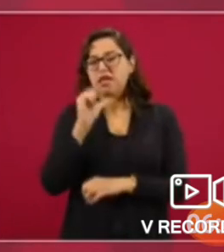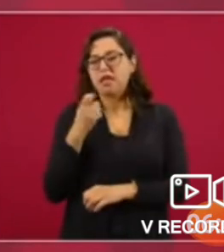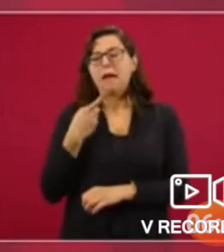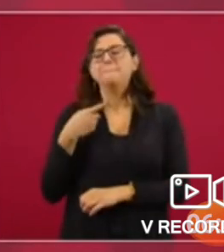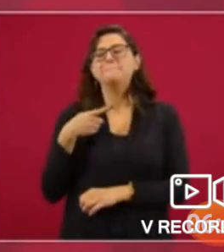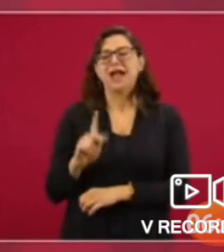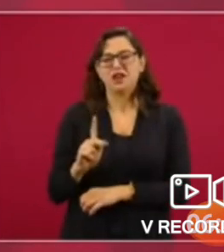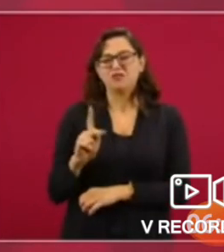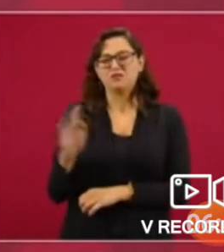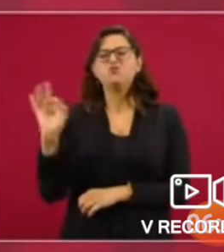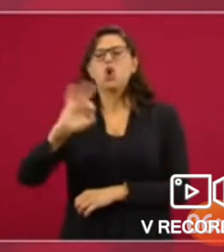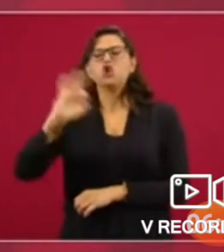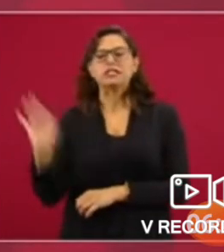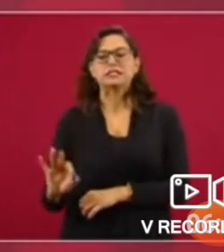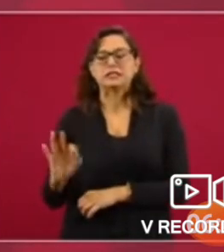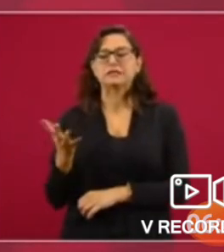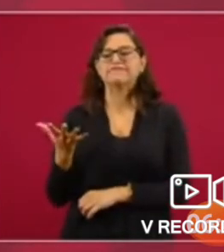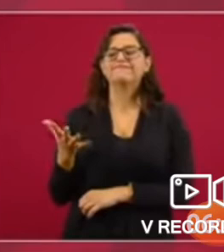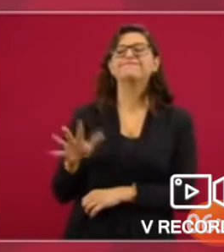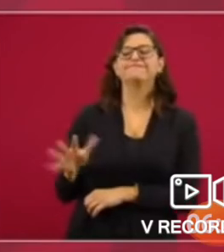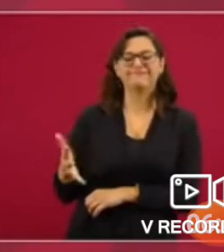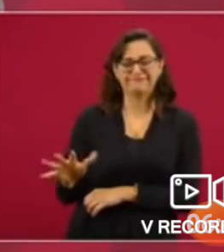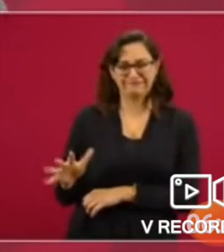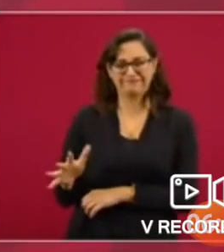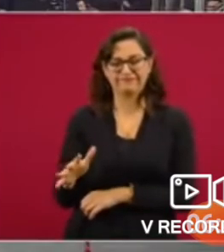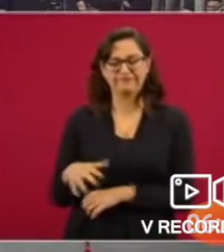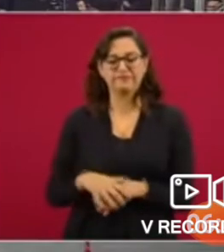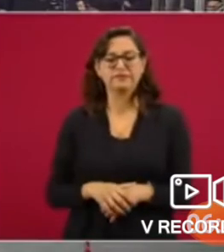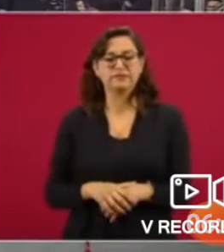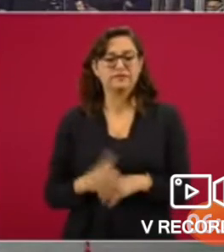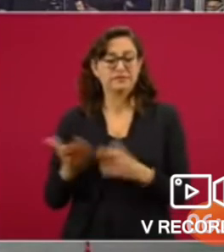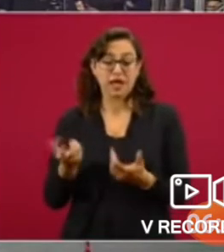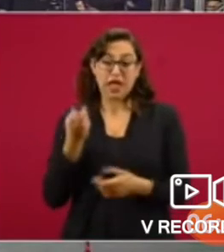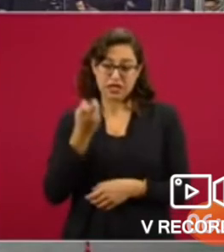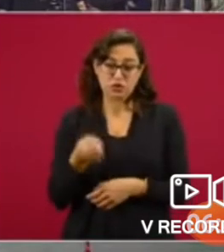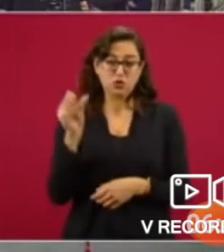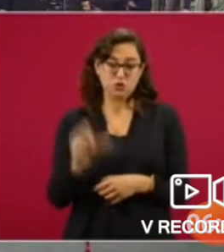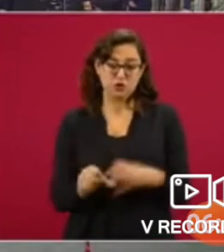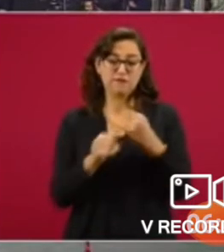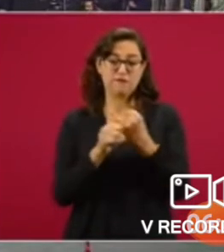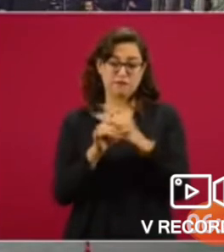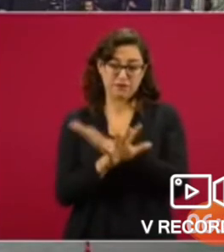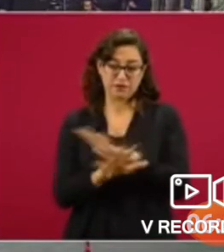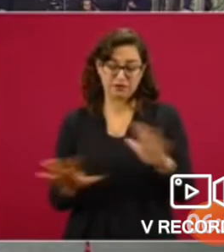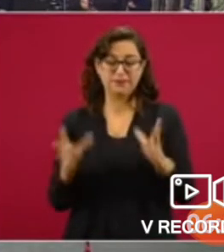el día de hoy. Y Hugo, por favor, si eres tan amable. Muchas gracias.